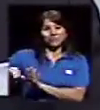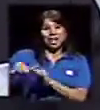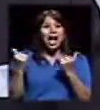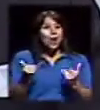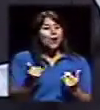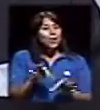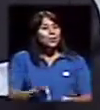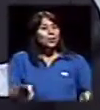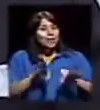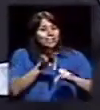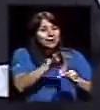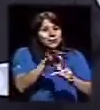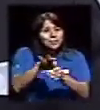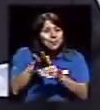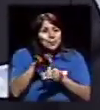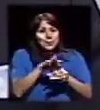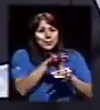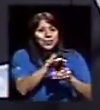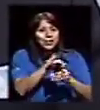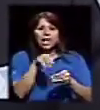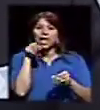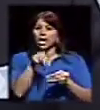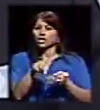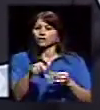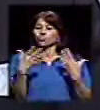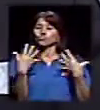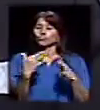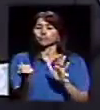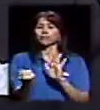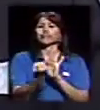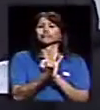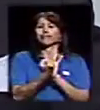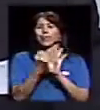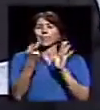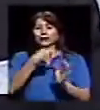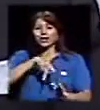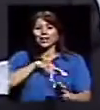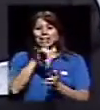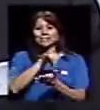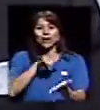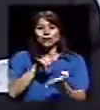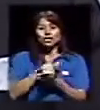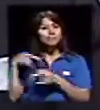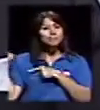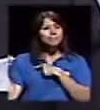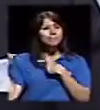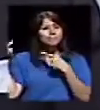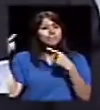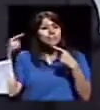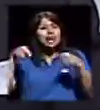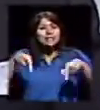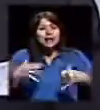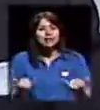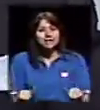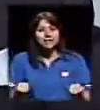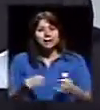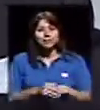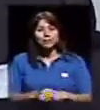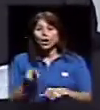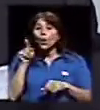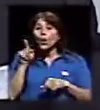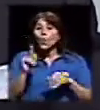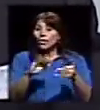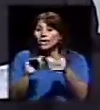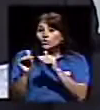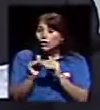marca profundamente la personalidad de San José. Yo diría que hasta la fecha, ¿verdad? Una ciudad con una vocación